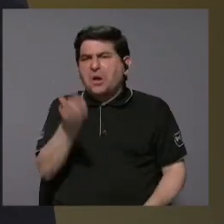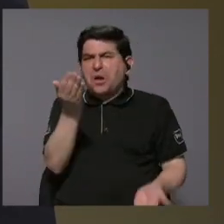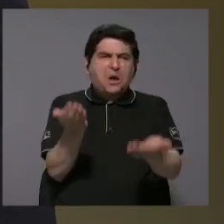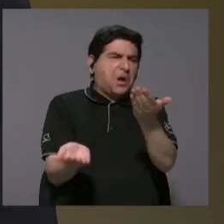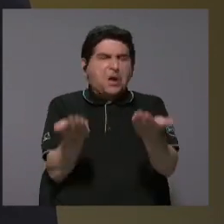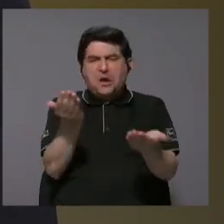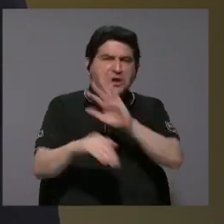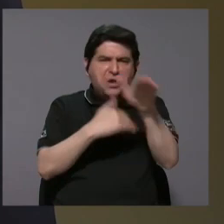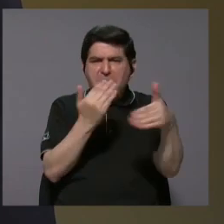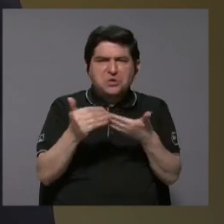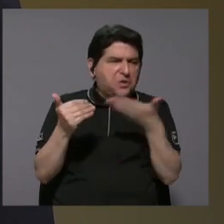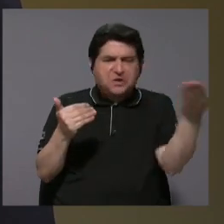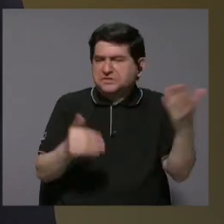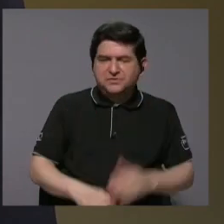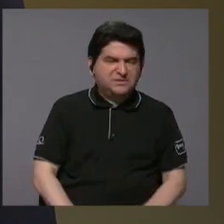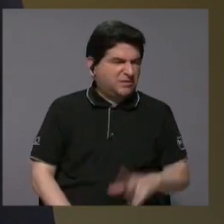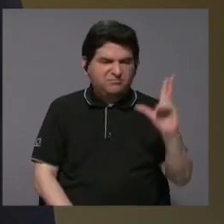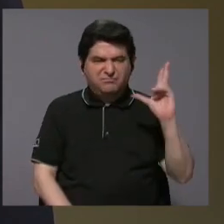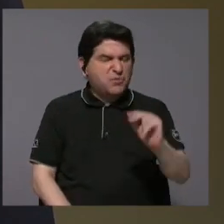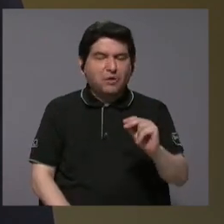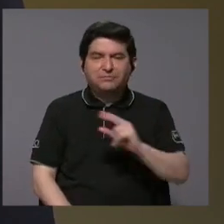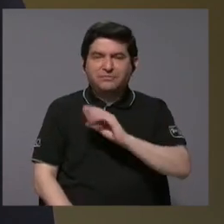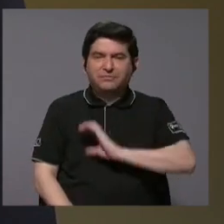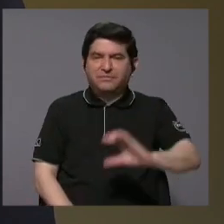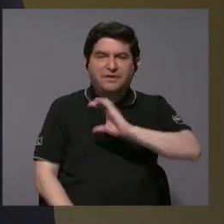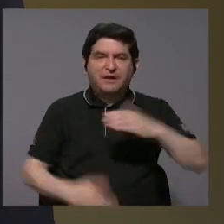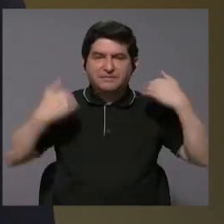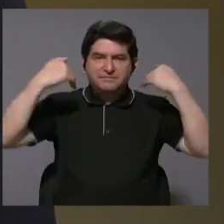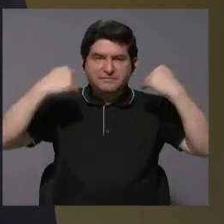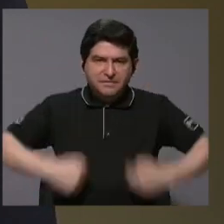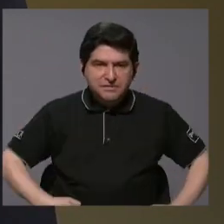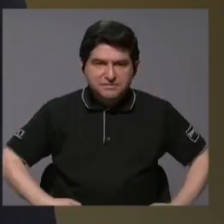balanceado y todas esas cosas, porque la naturaleza humana es